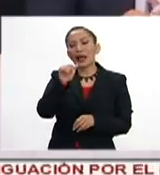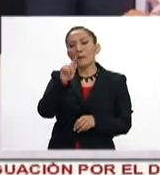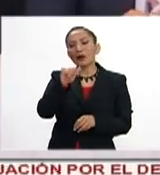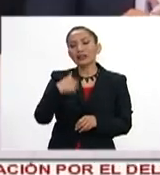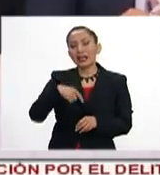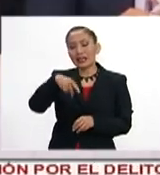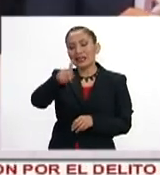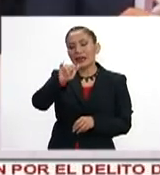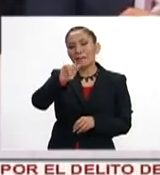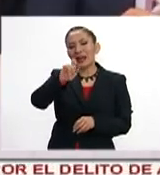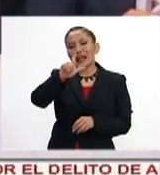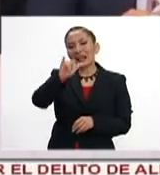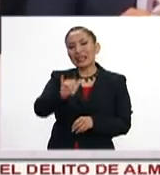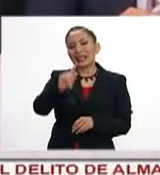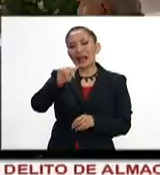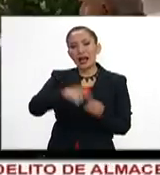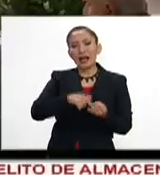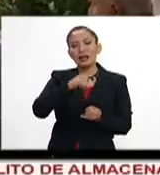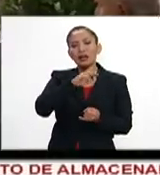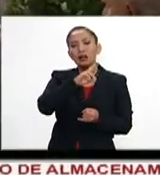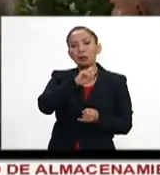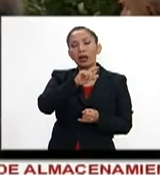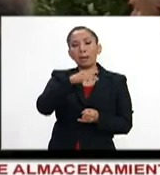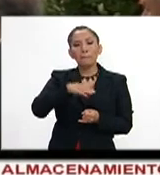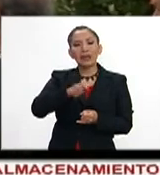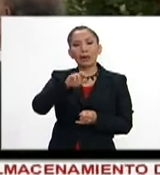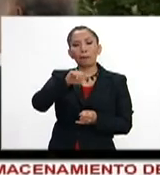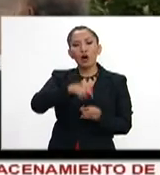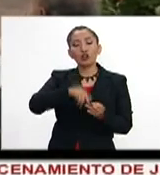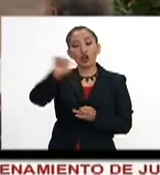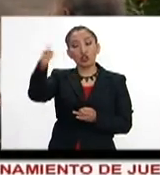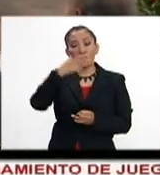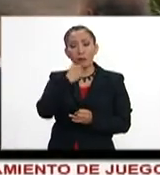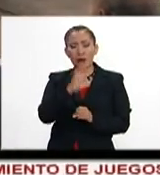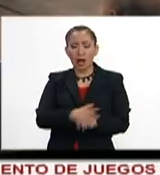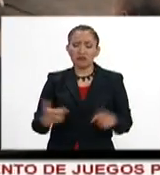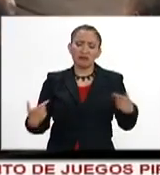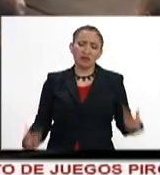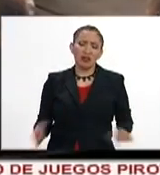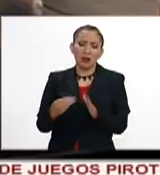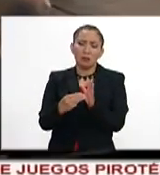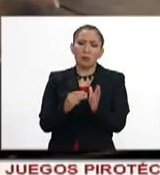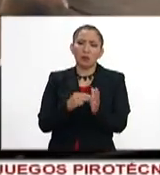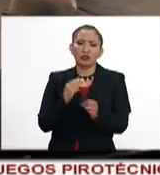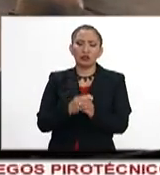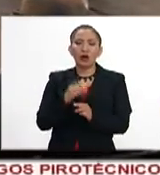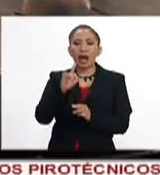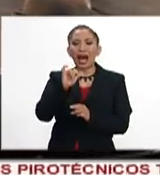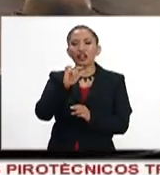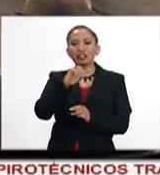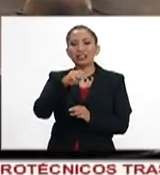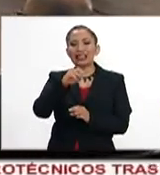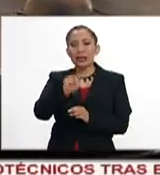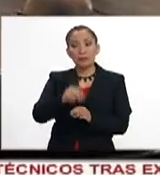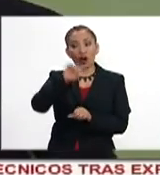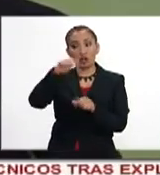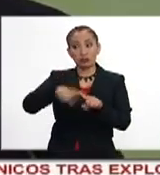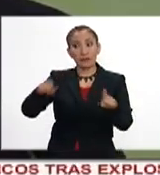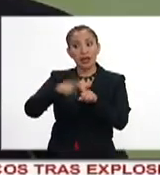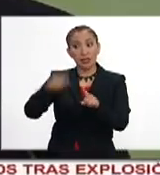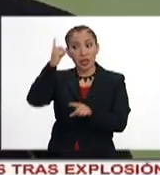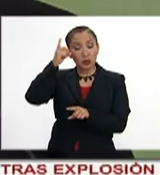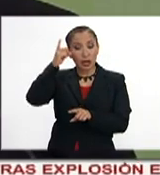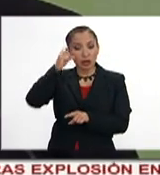de Kimberly-Clark de México, Roberto Servitje de Bimbo y uno de los hombres más ricos del mundo, Carlos Slim Elú, entre